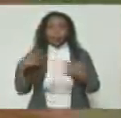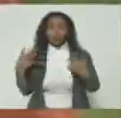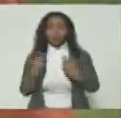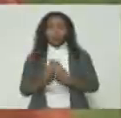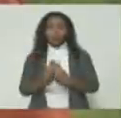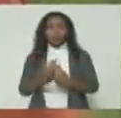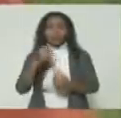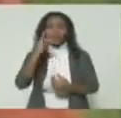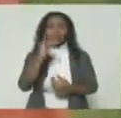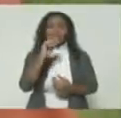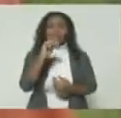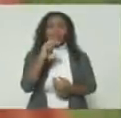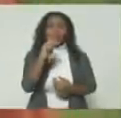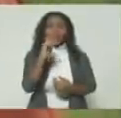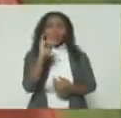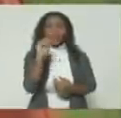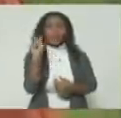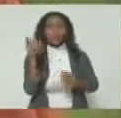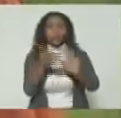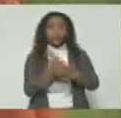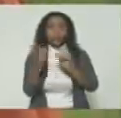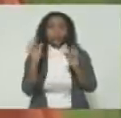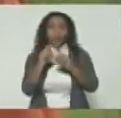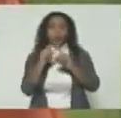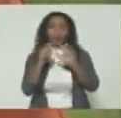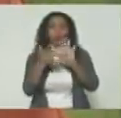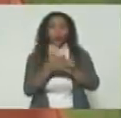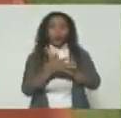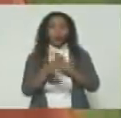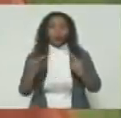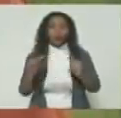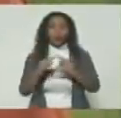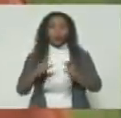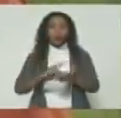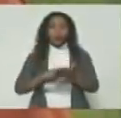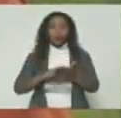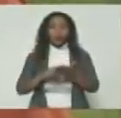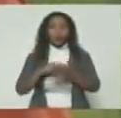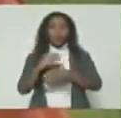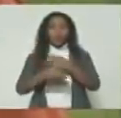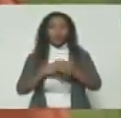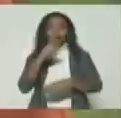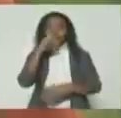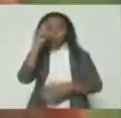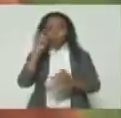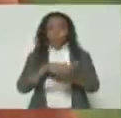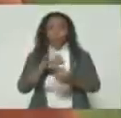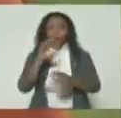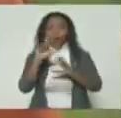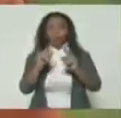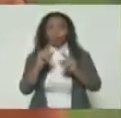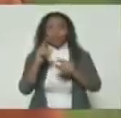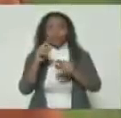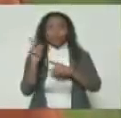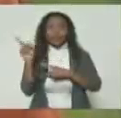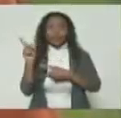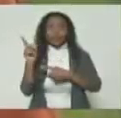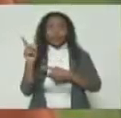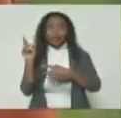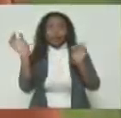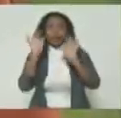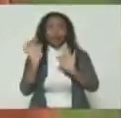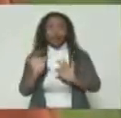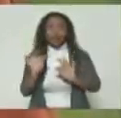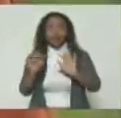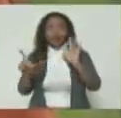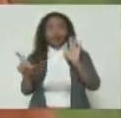David Hernández, suscribir sus palabras. Nos encontramos en un rescate que se realizó en el año 2011, después de esa formidable promulgación de la